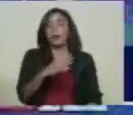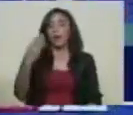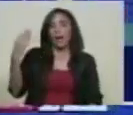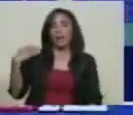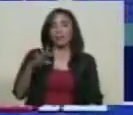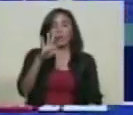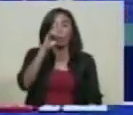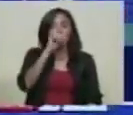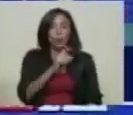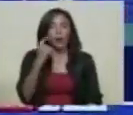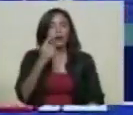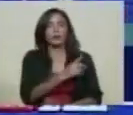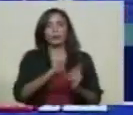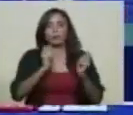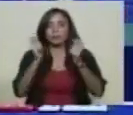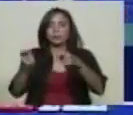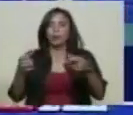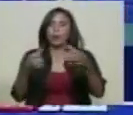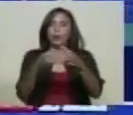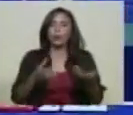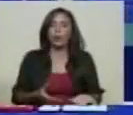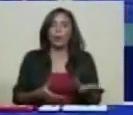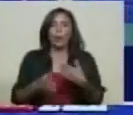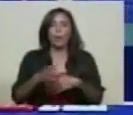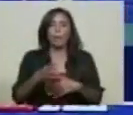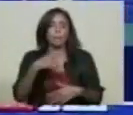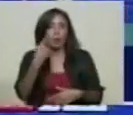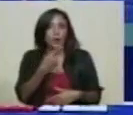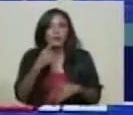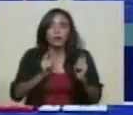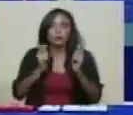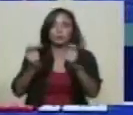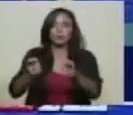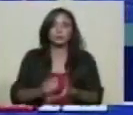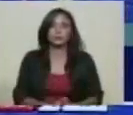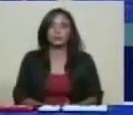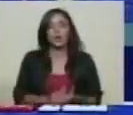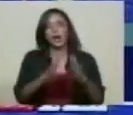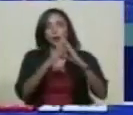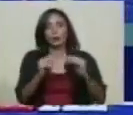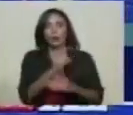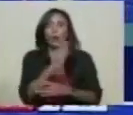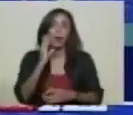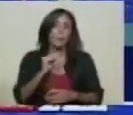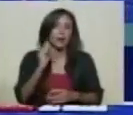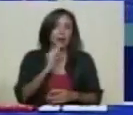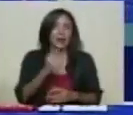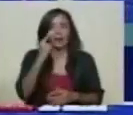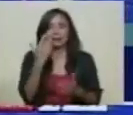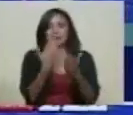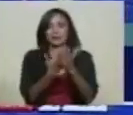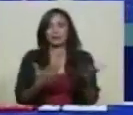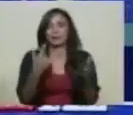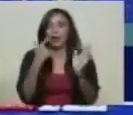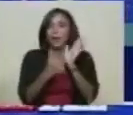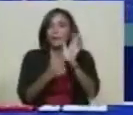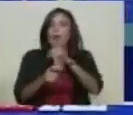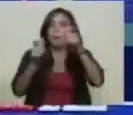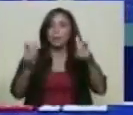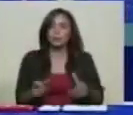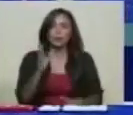la designamos un consejo político, pusimos cuadros de gran experiencia y envergadura a ese nivel.